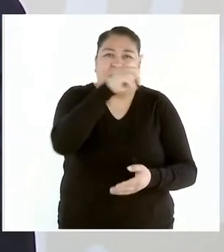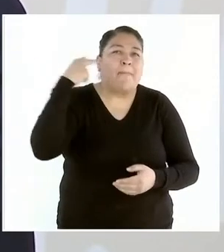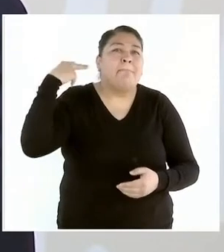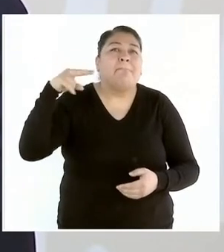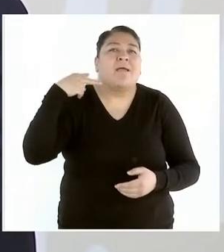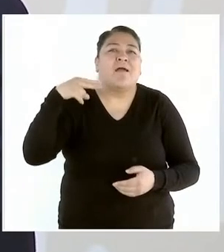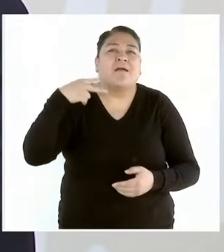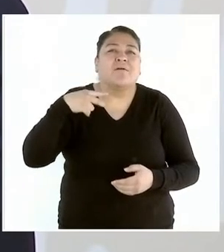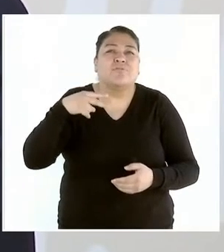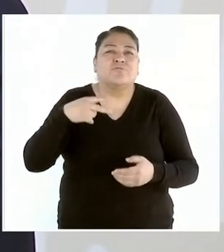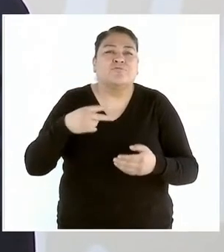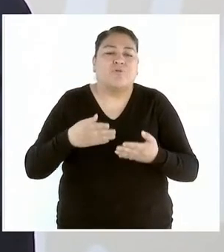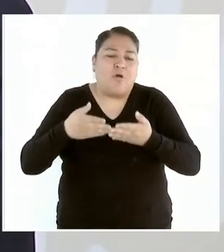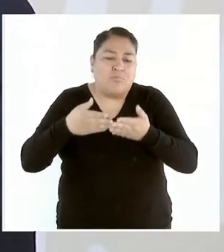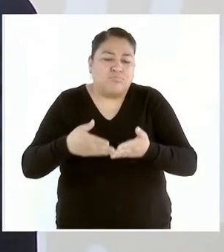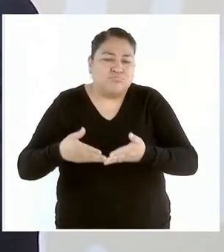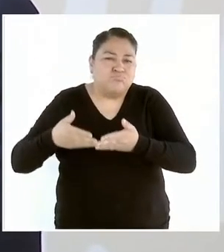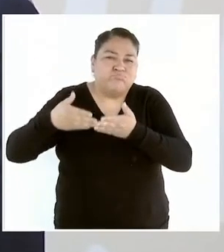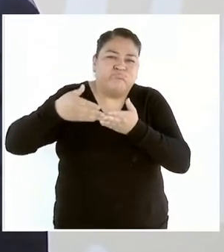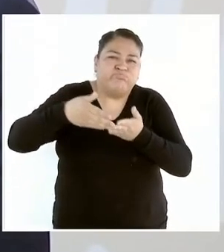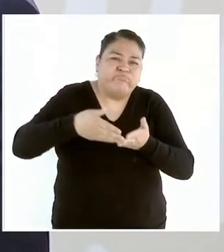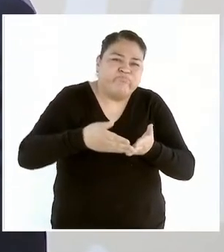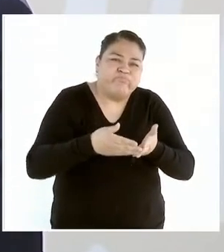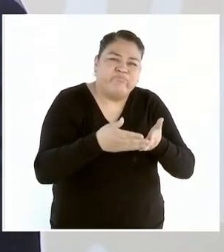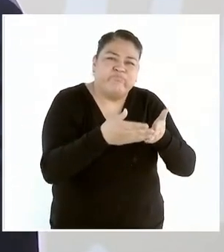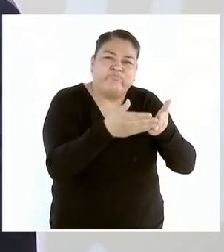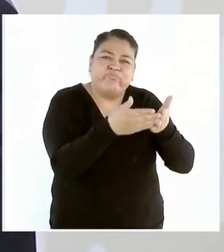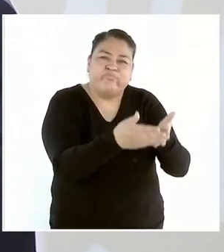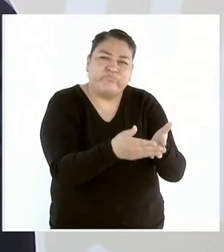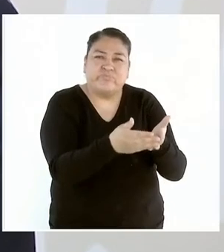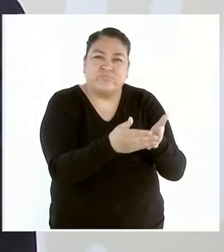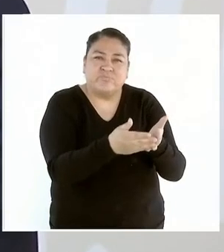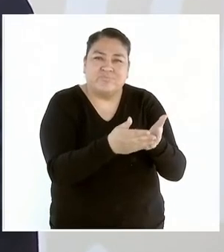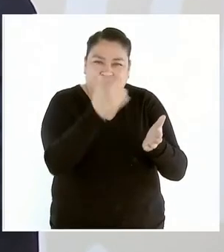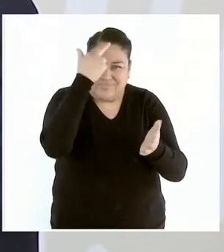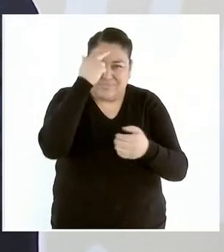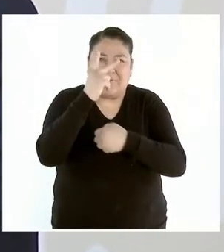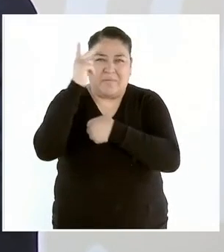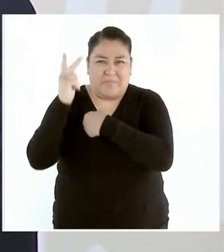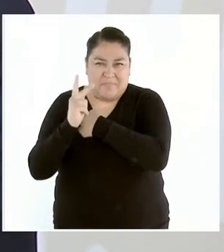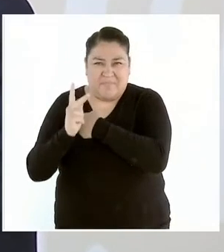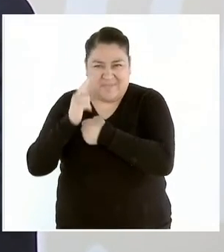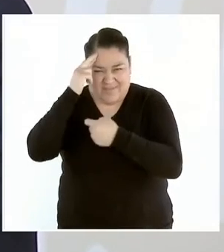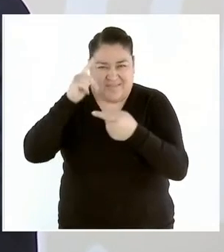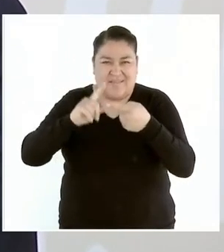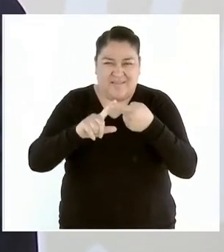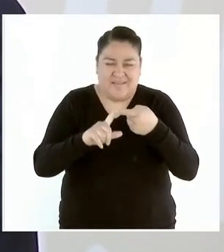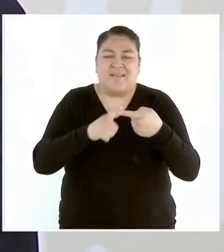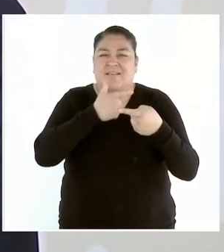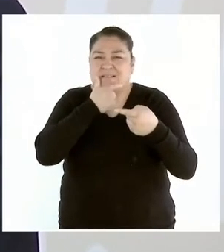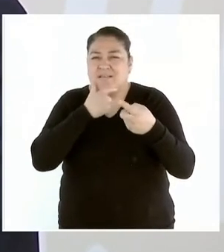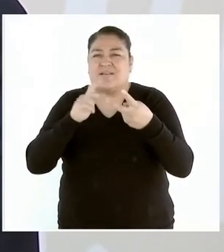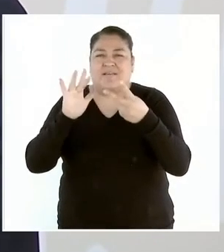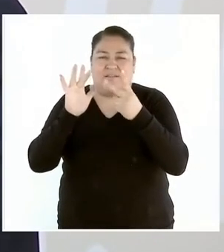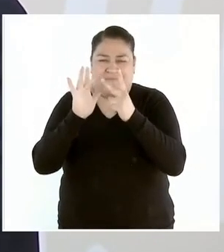veracruz las embarcaciones de los tres países invasores